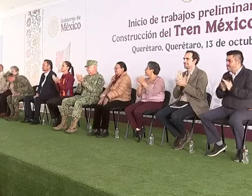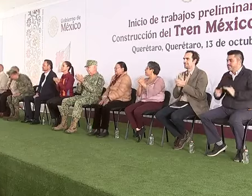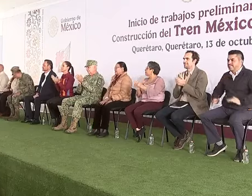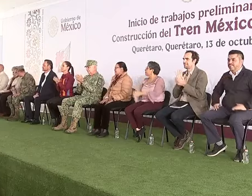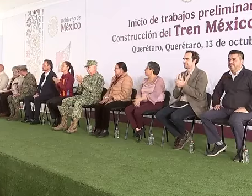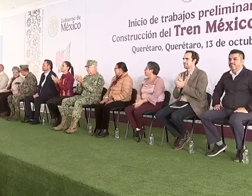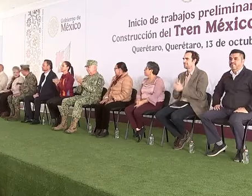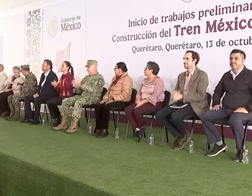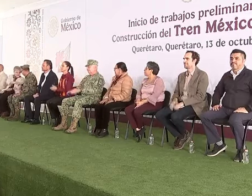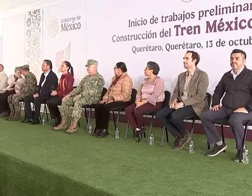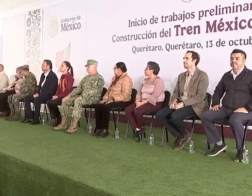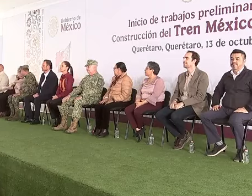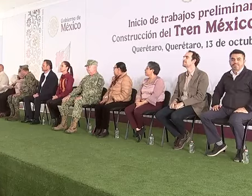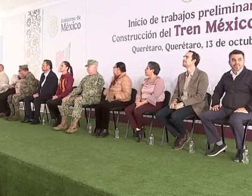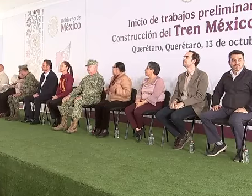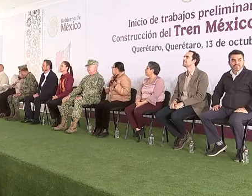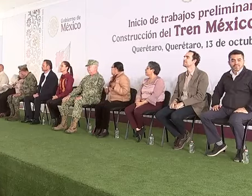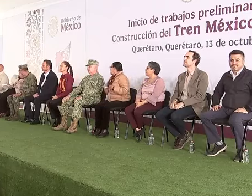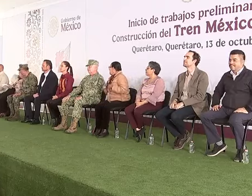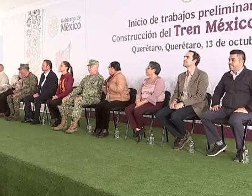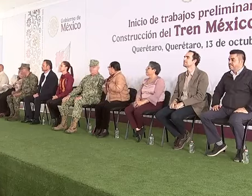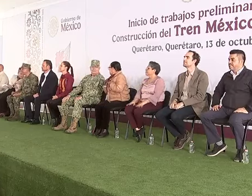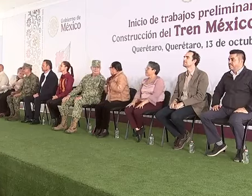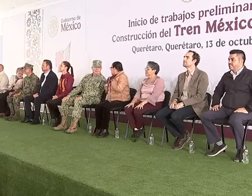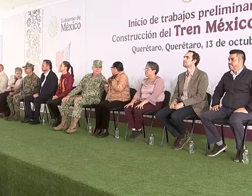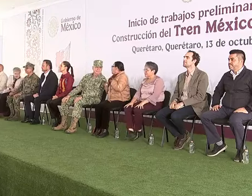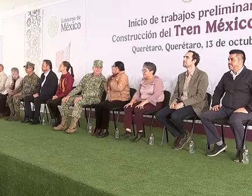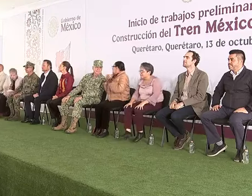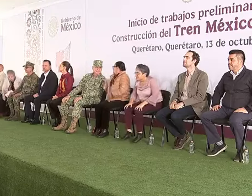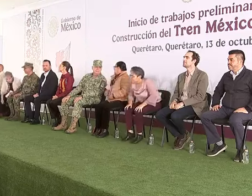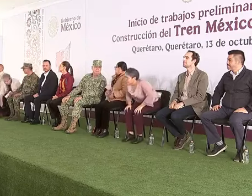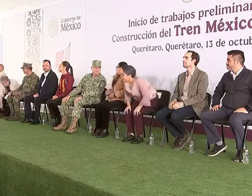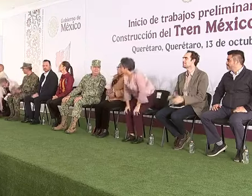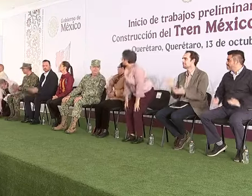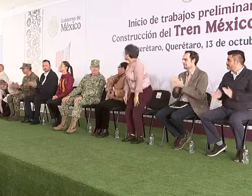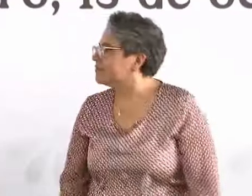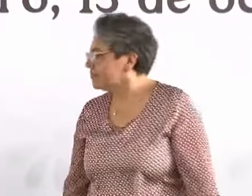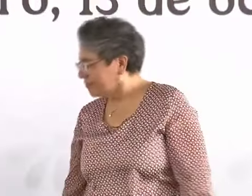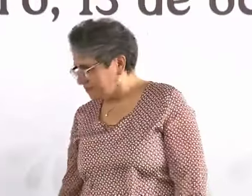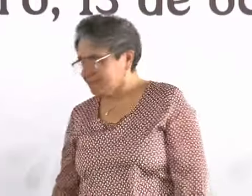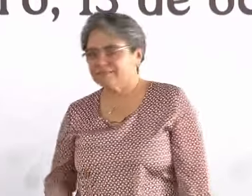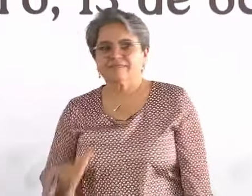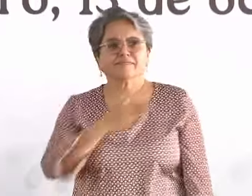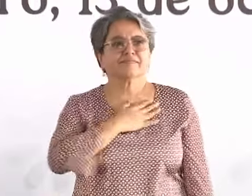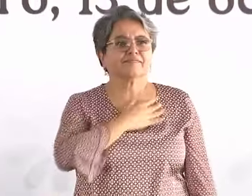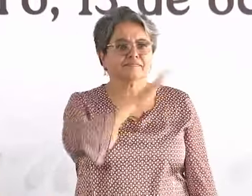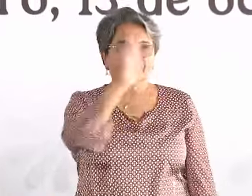Maestra Raquel Buenrostro Sánchez, secretaria de la Función Pública.